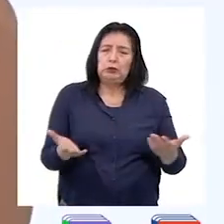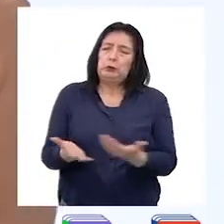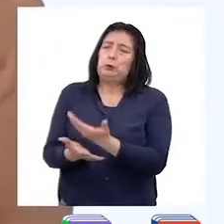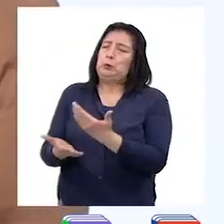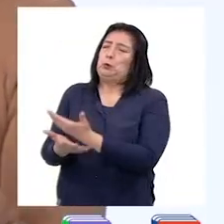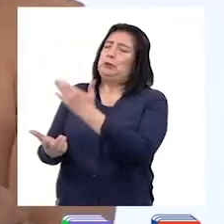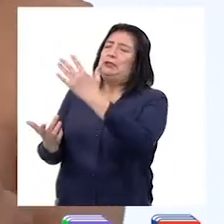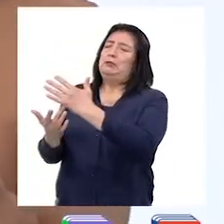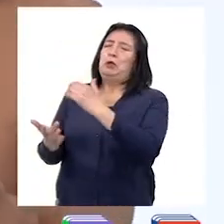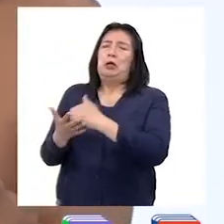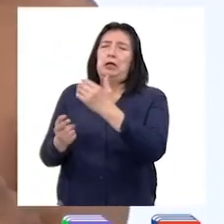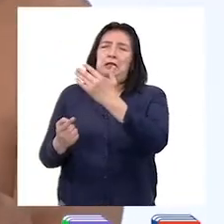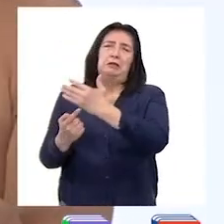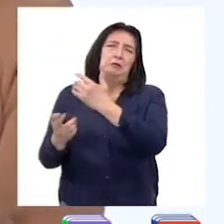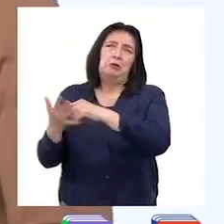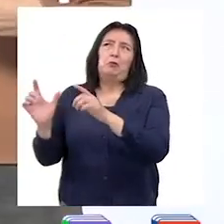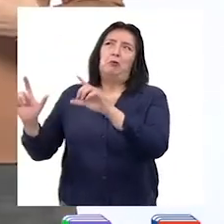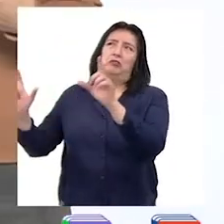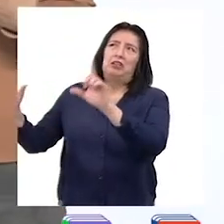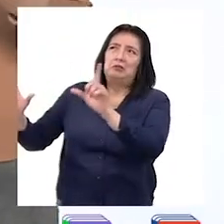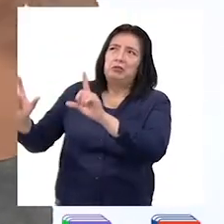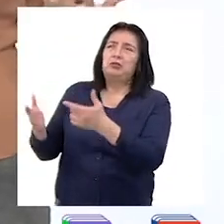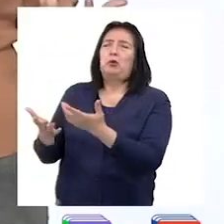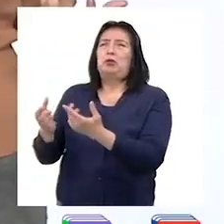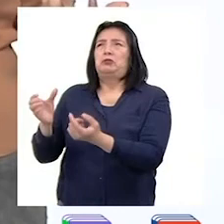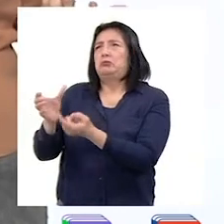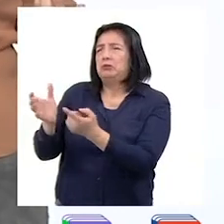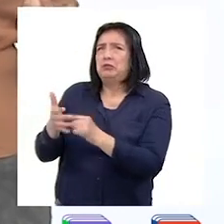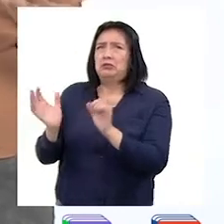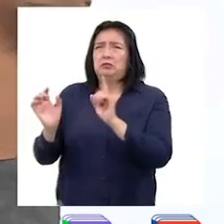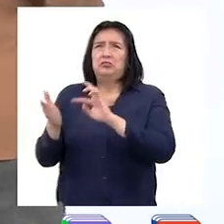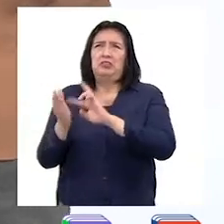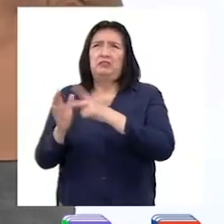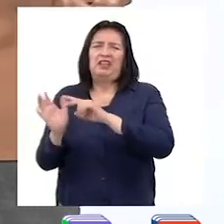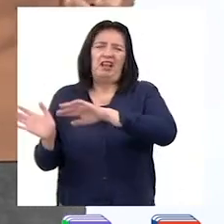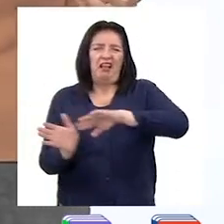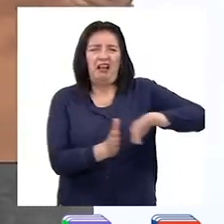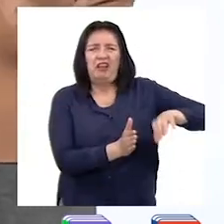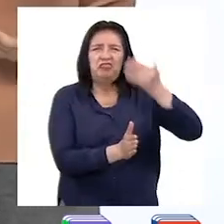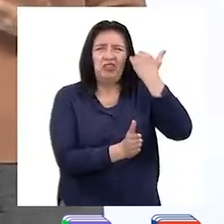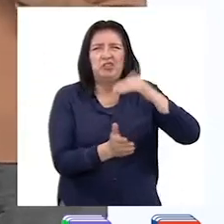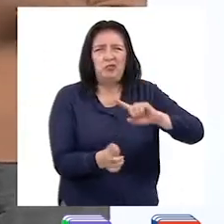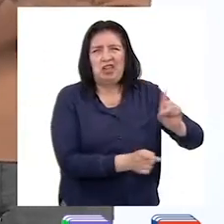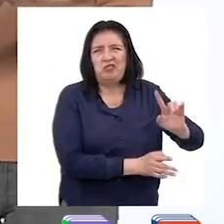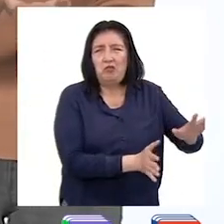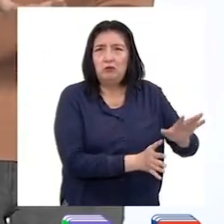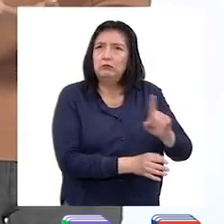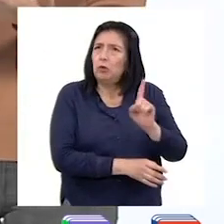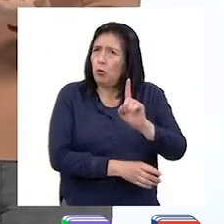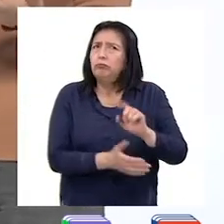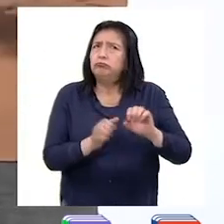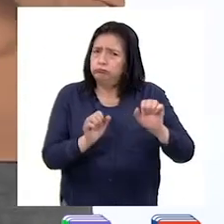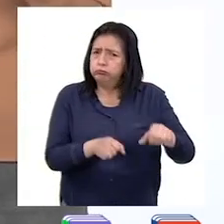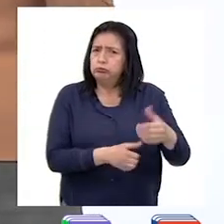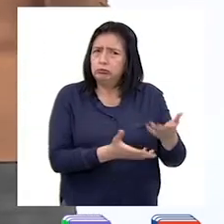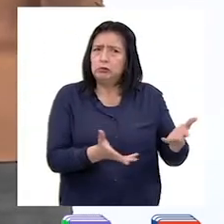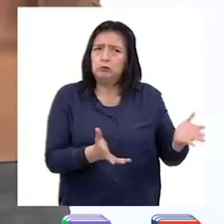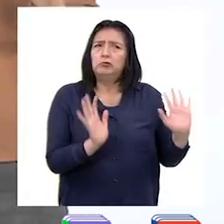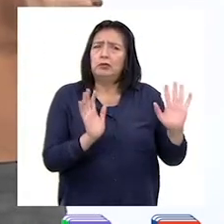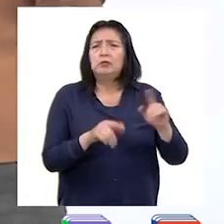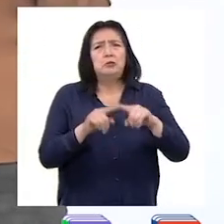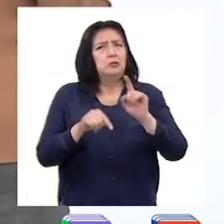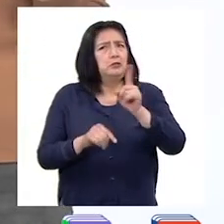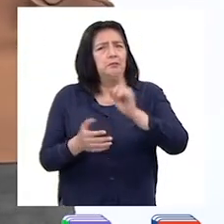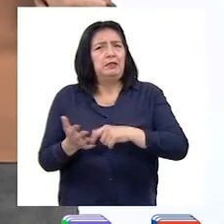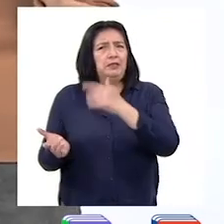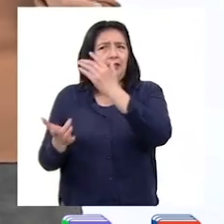modernos como televisores o artefactos de cocina no quiere decir que dejemos de utilizar los antiguos, ya que la utilidad que tiene un objeto no depende